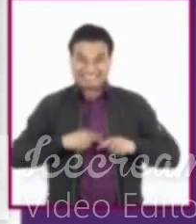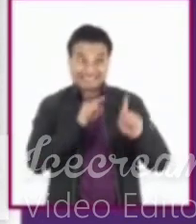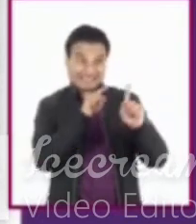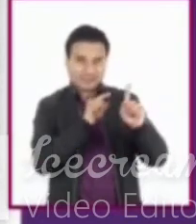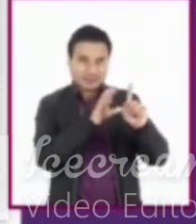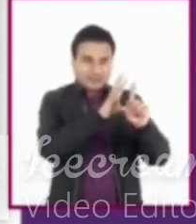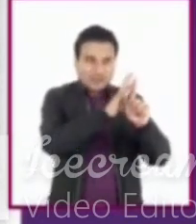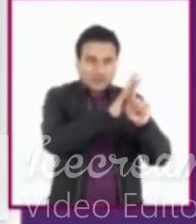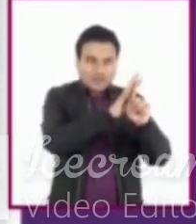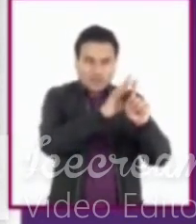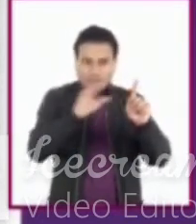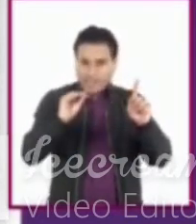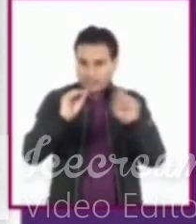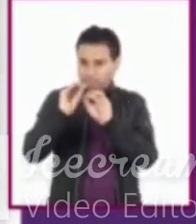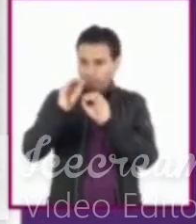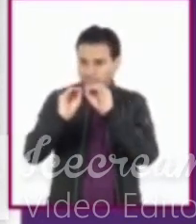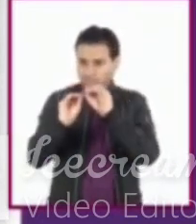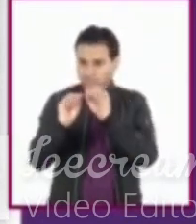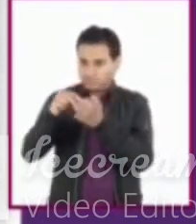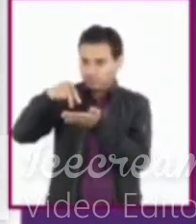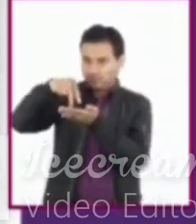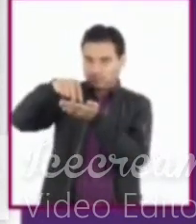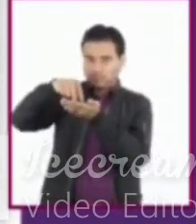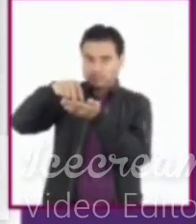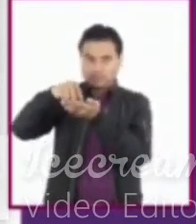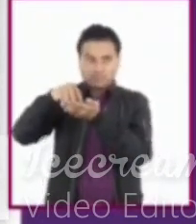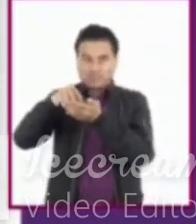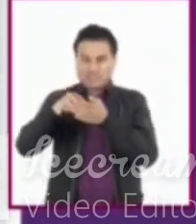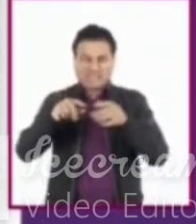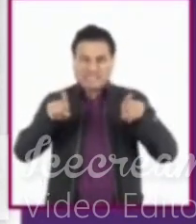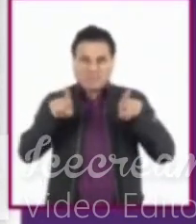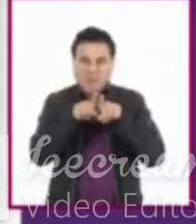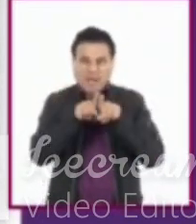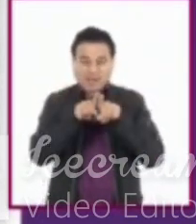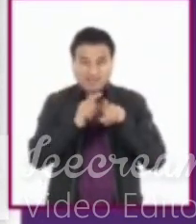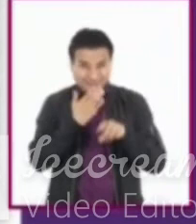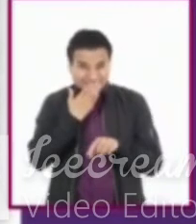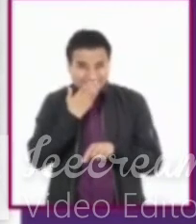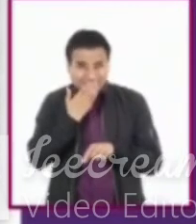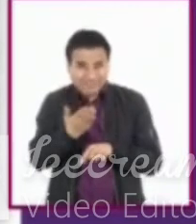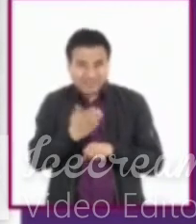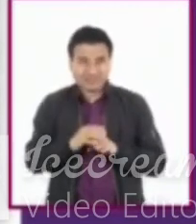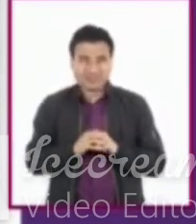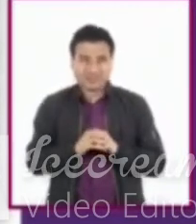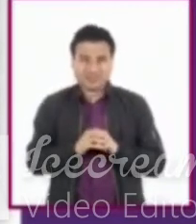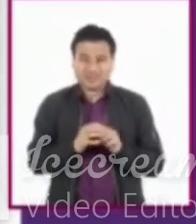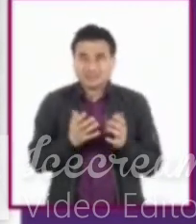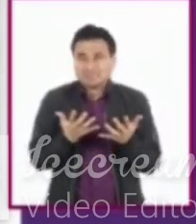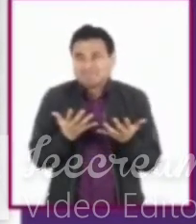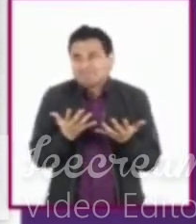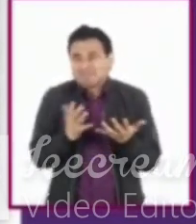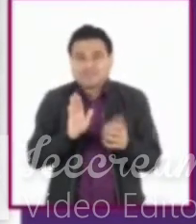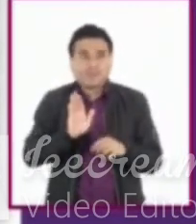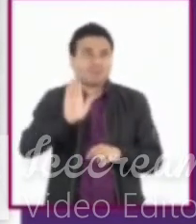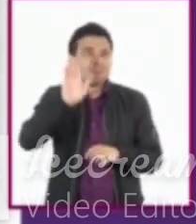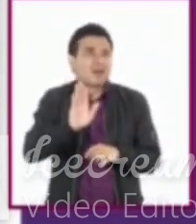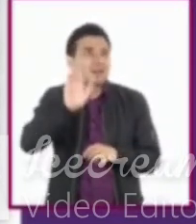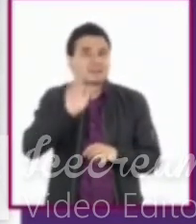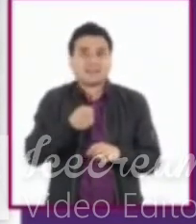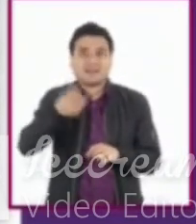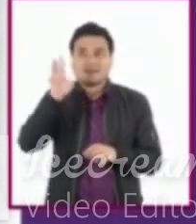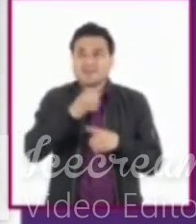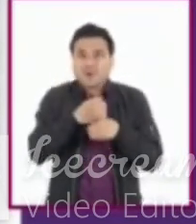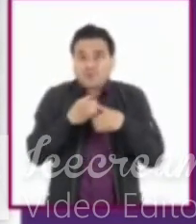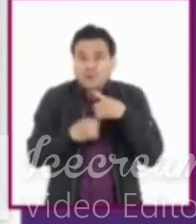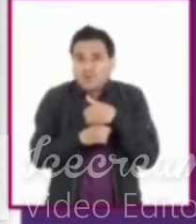qué moral y éticamente viable, pues clonar a un ser humano es convertirlo en un objeto o un animal